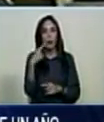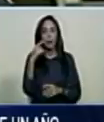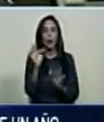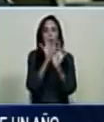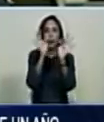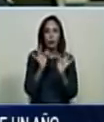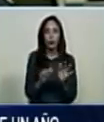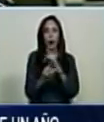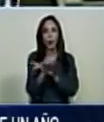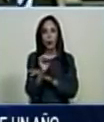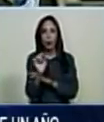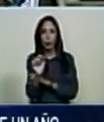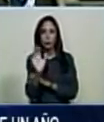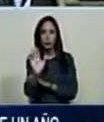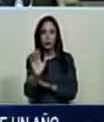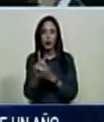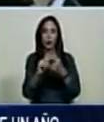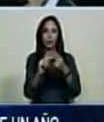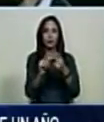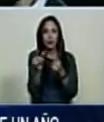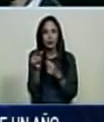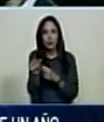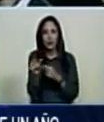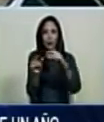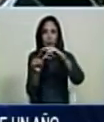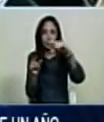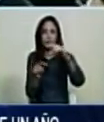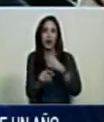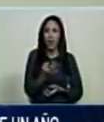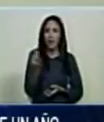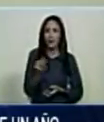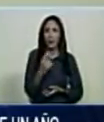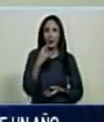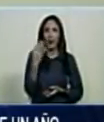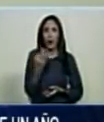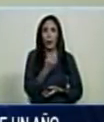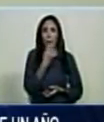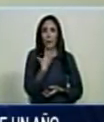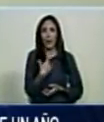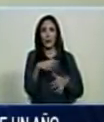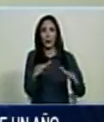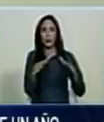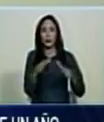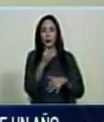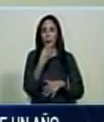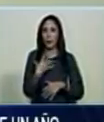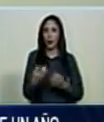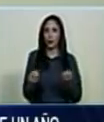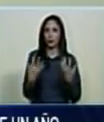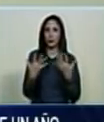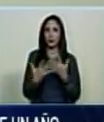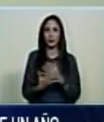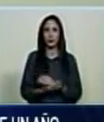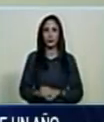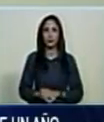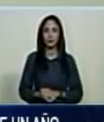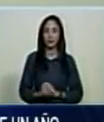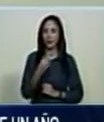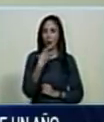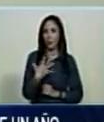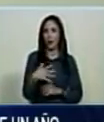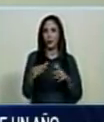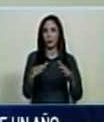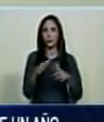área económica, Tarek El Aizami, explicó que las piezas de oro serán vendidas en bolívares soberanos a través de 10 certificados electrónicos para el acceso de cualquier